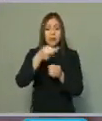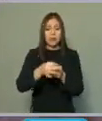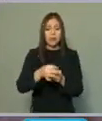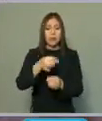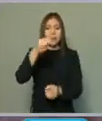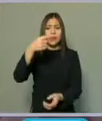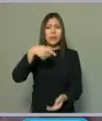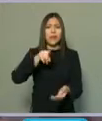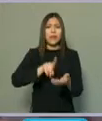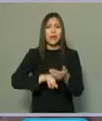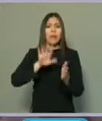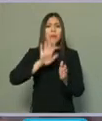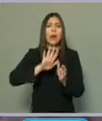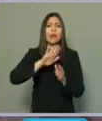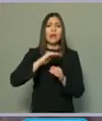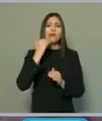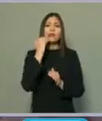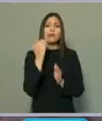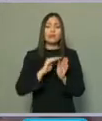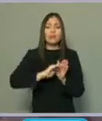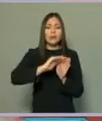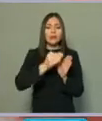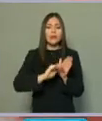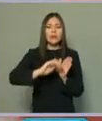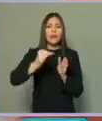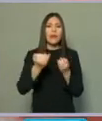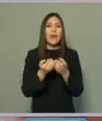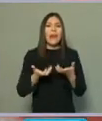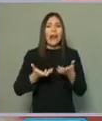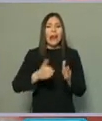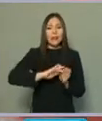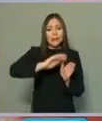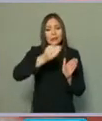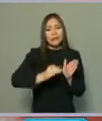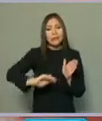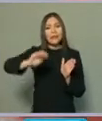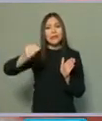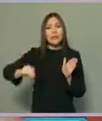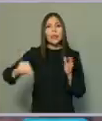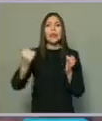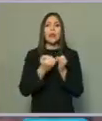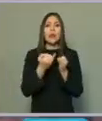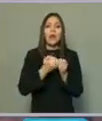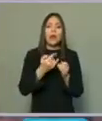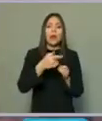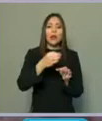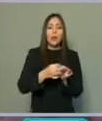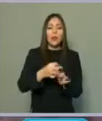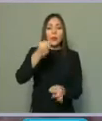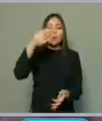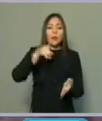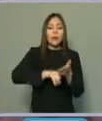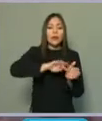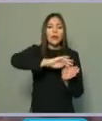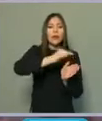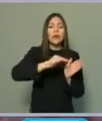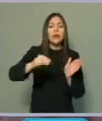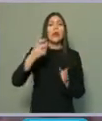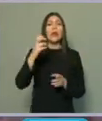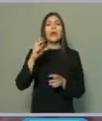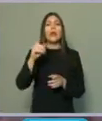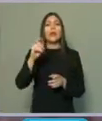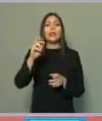y les hace como baches, así como los baches de la calle, y ahí sirve para que llegue la grasa, que es el colesterol, y ahí